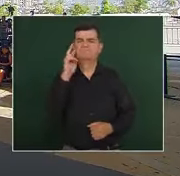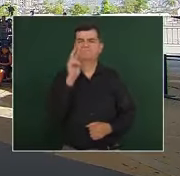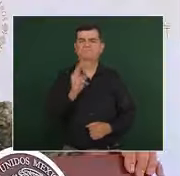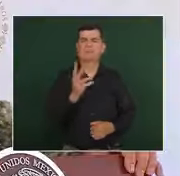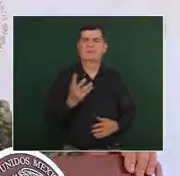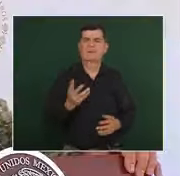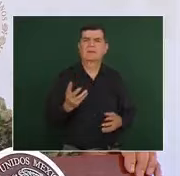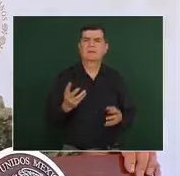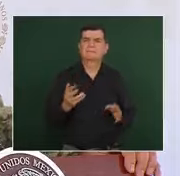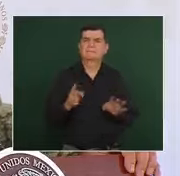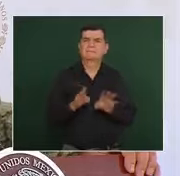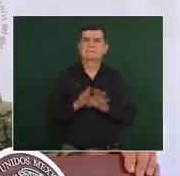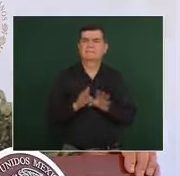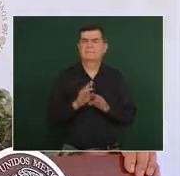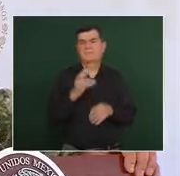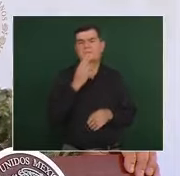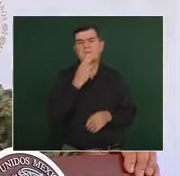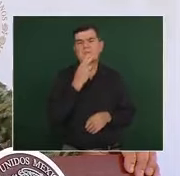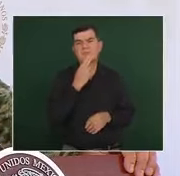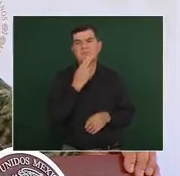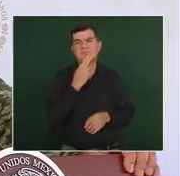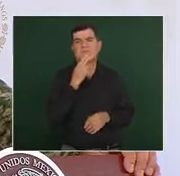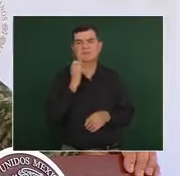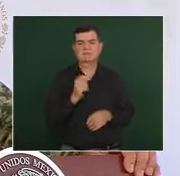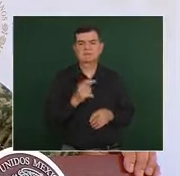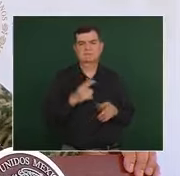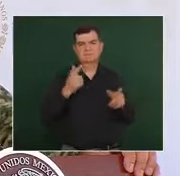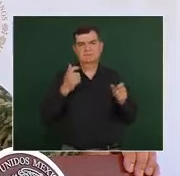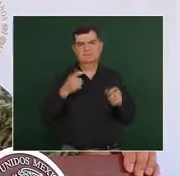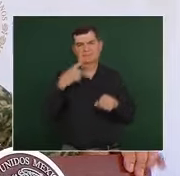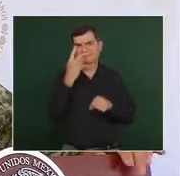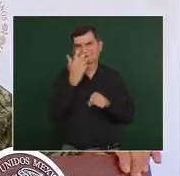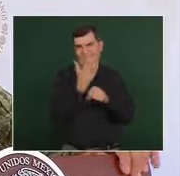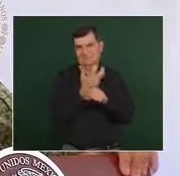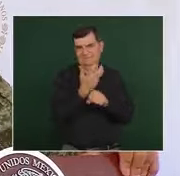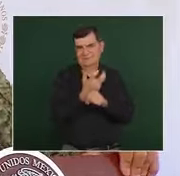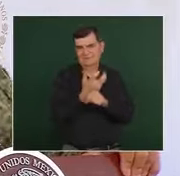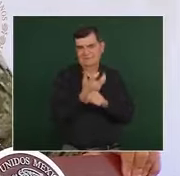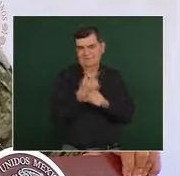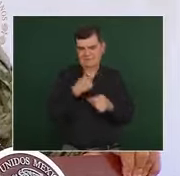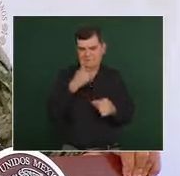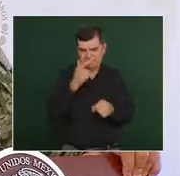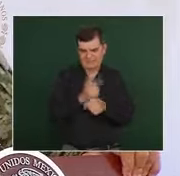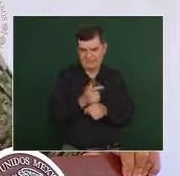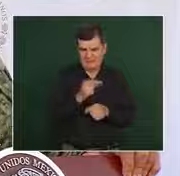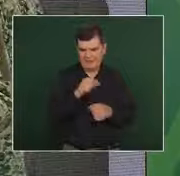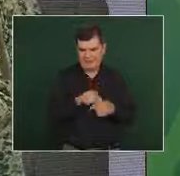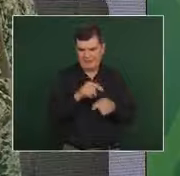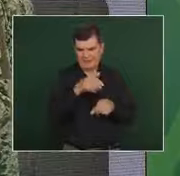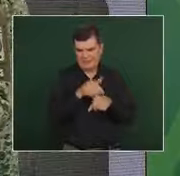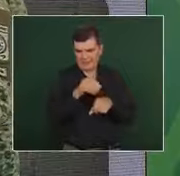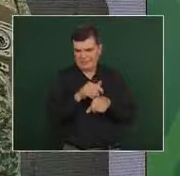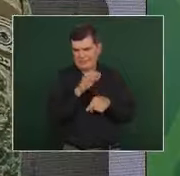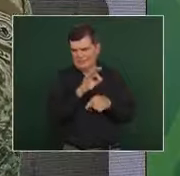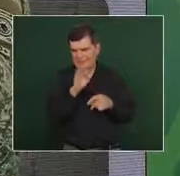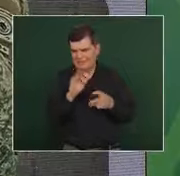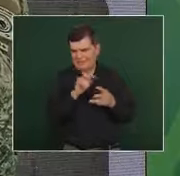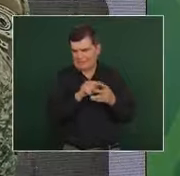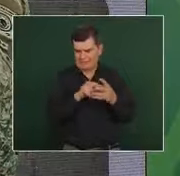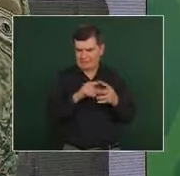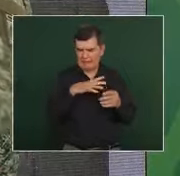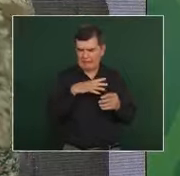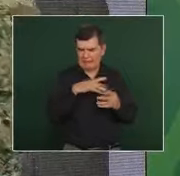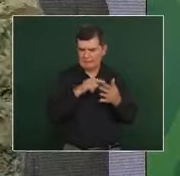en la utilización en las Fuerzas Armadas de Estados Unidos. Pero cuando se plantea esto